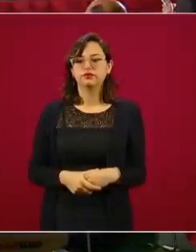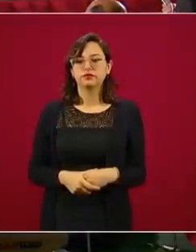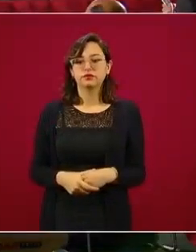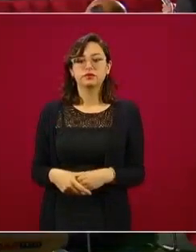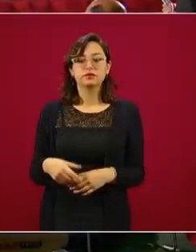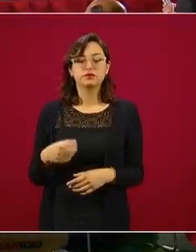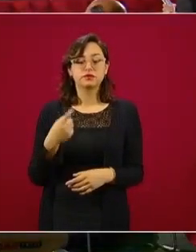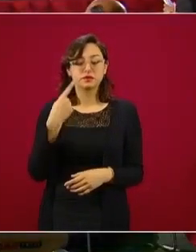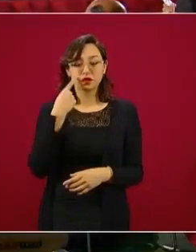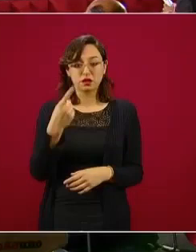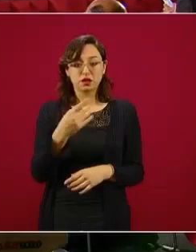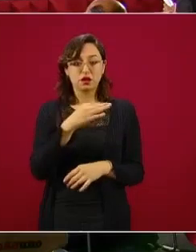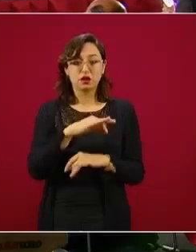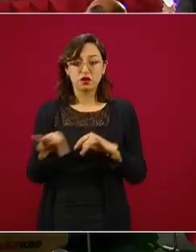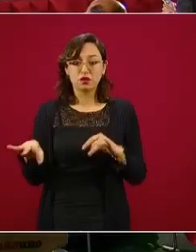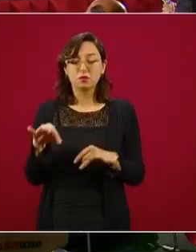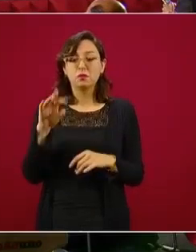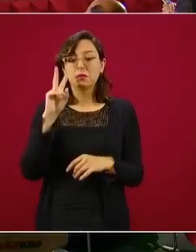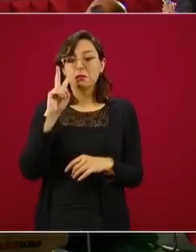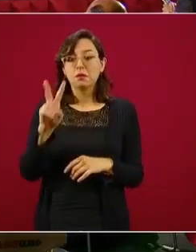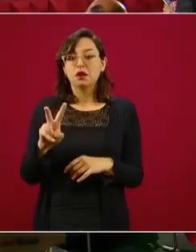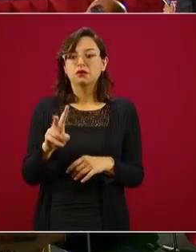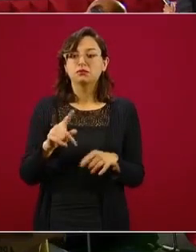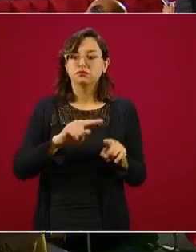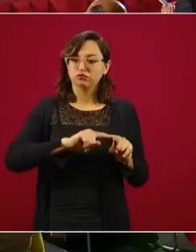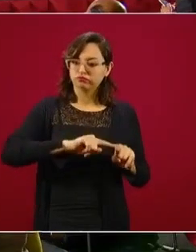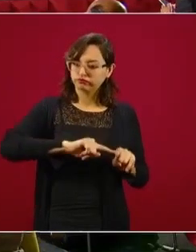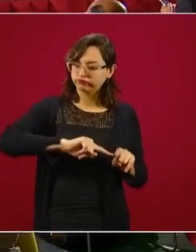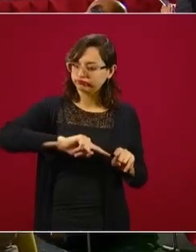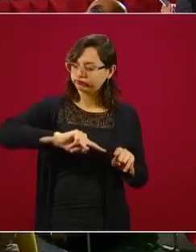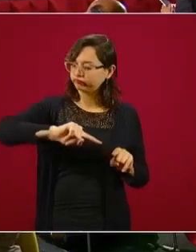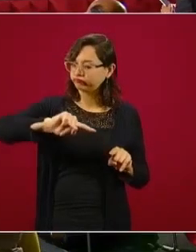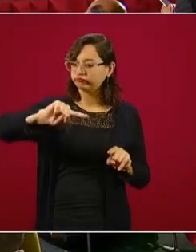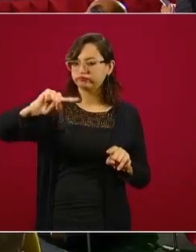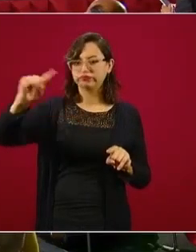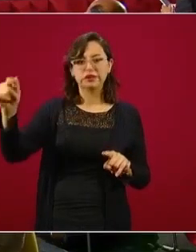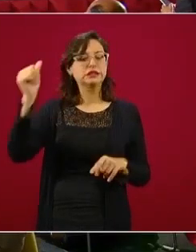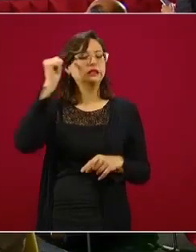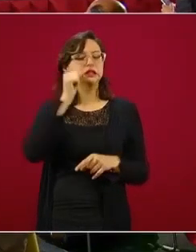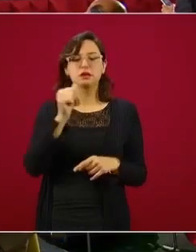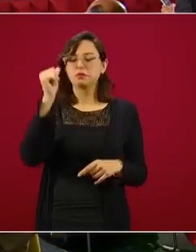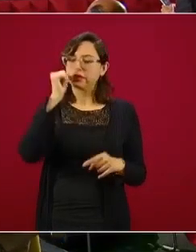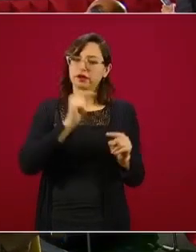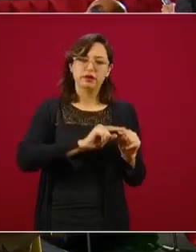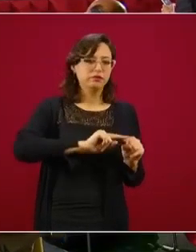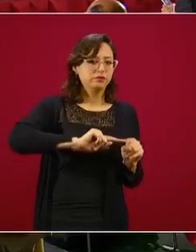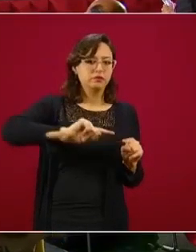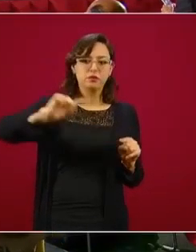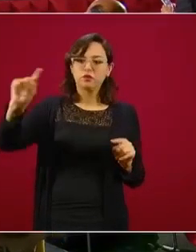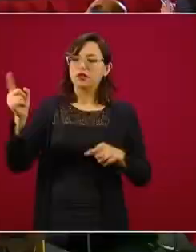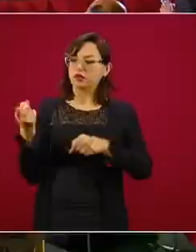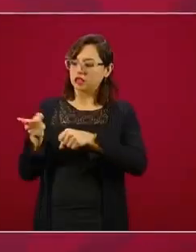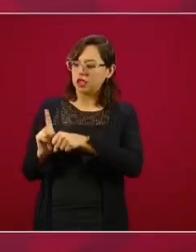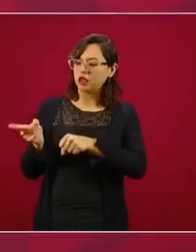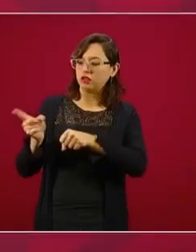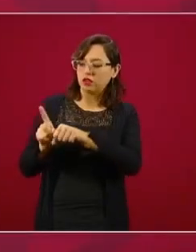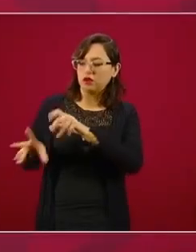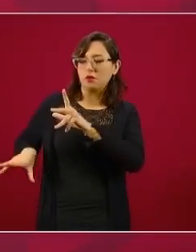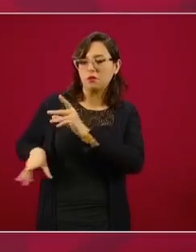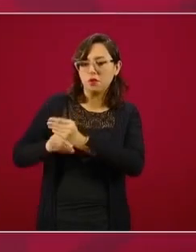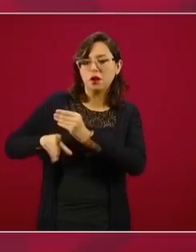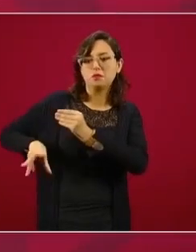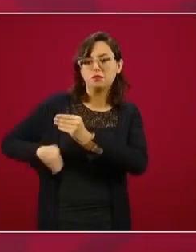lo que vemos es la curva acumulada de casos. Esta siempre sube naturalmente porque es la suma de los casos que van ocurriendo cada